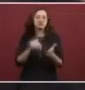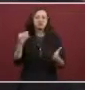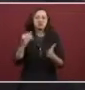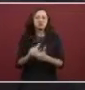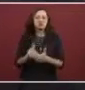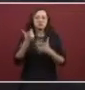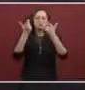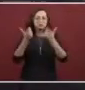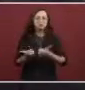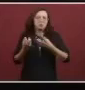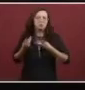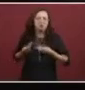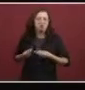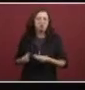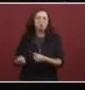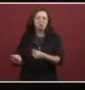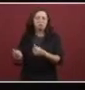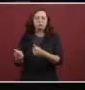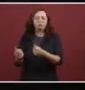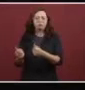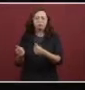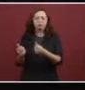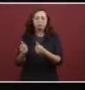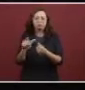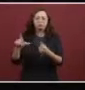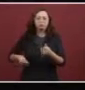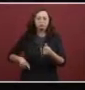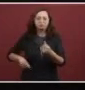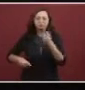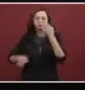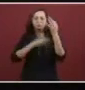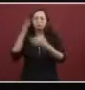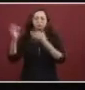pesos para la publicidad del gobierno.